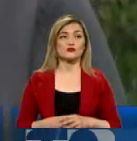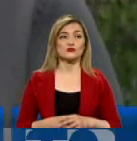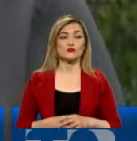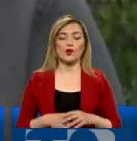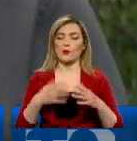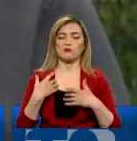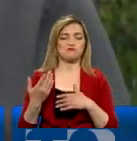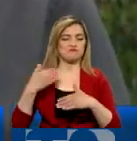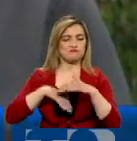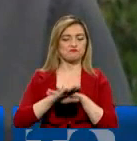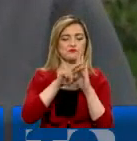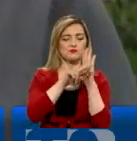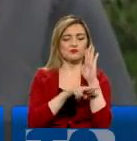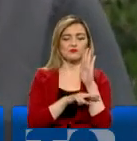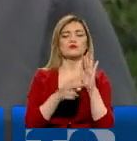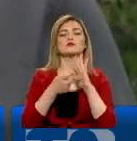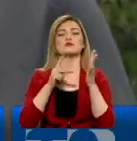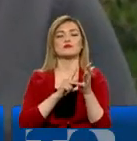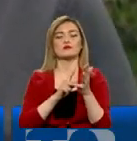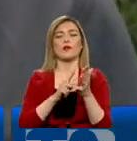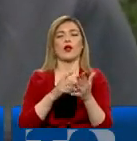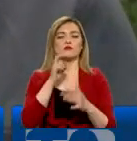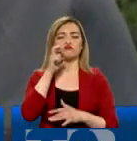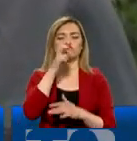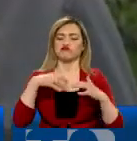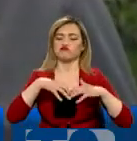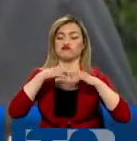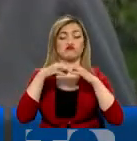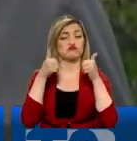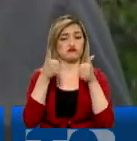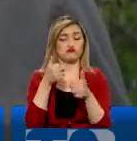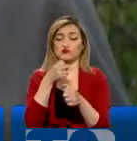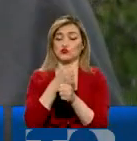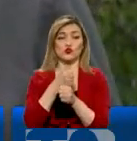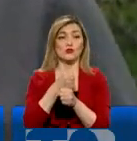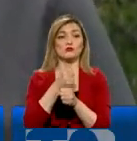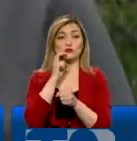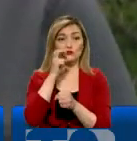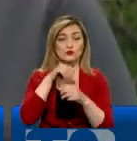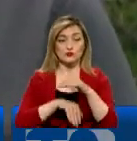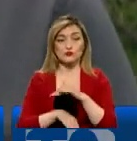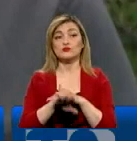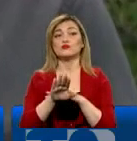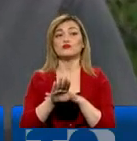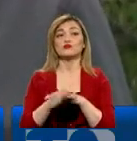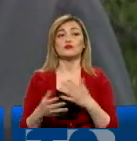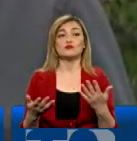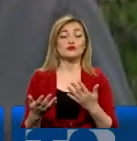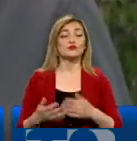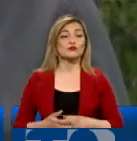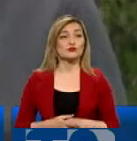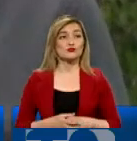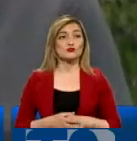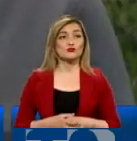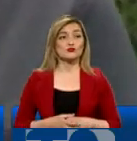garantizar una reactivación turística sostenible, en la que nos permite que los turistas que ingresan a la provincia estén